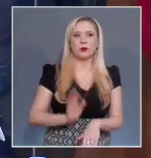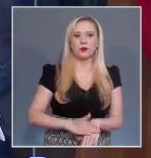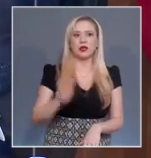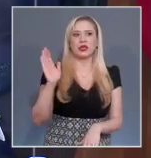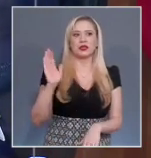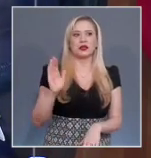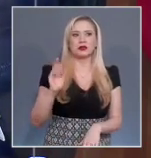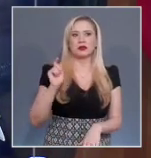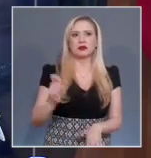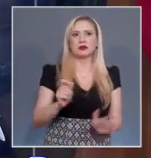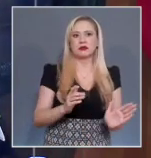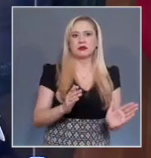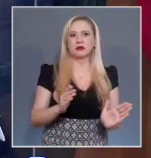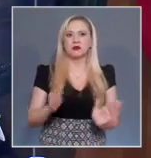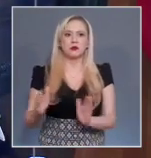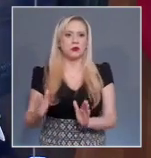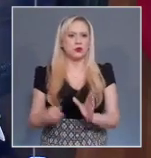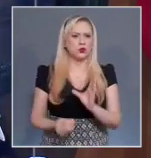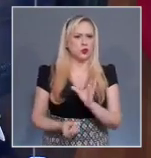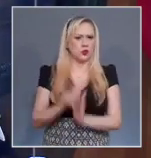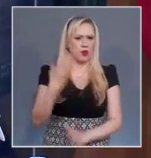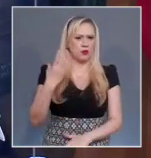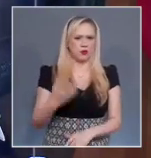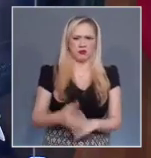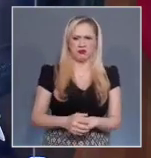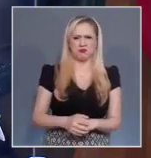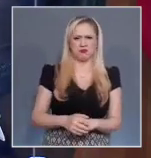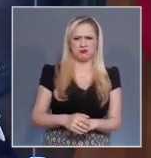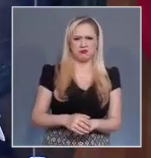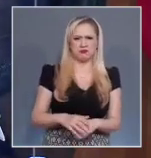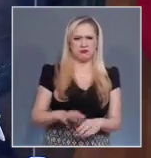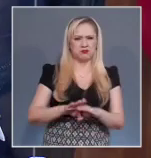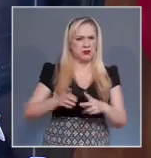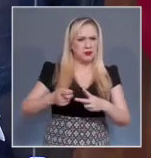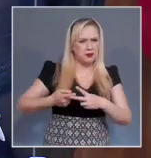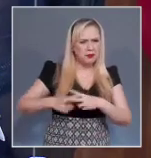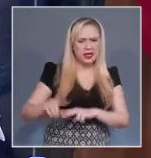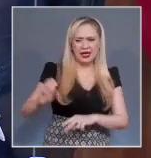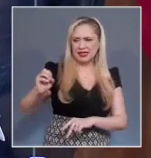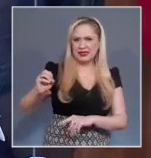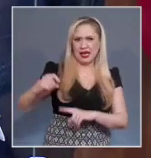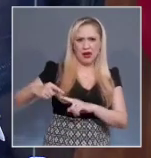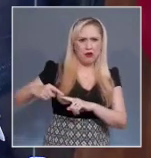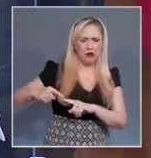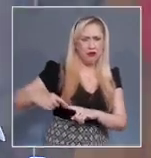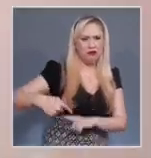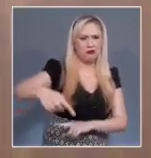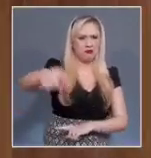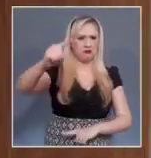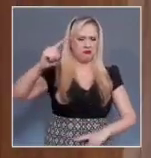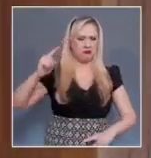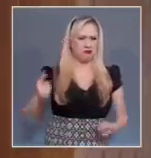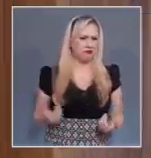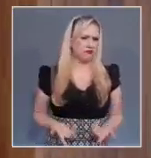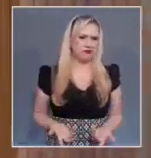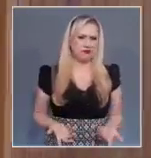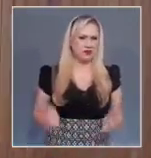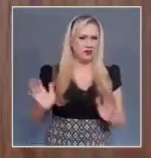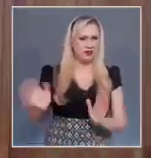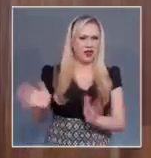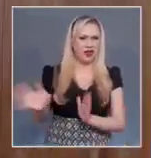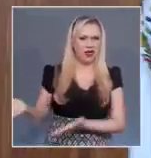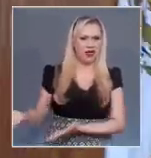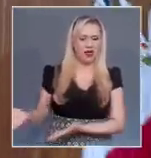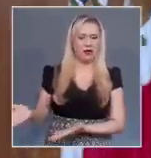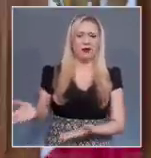de nuevos hechos como para que empiece nuevamente a correr el plazo. Al final, por